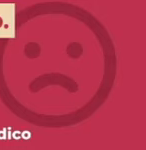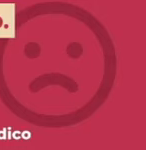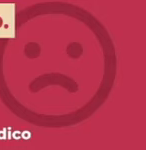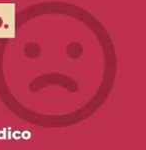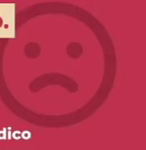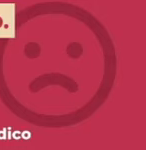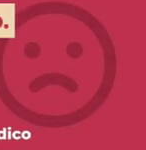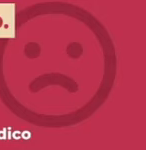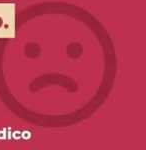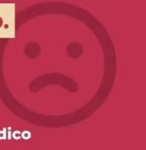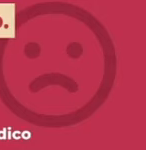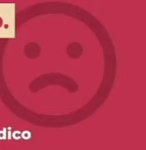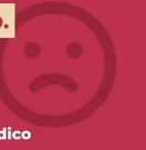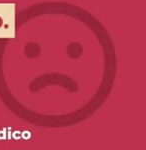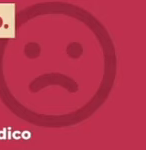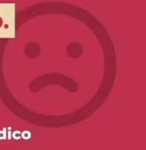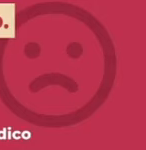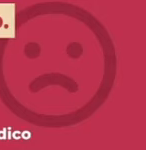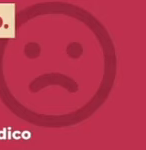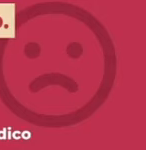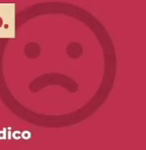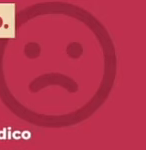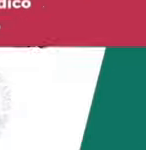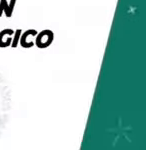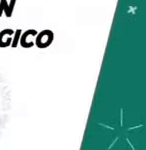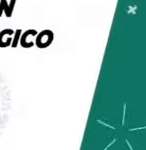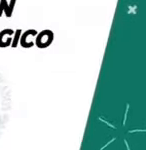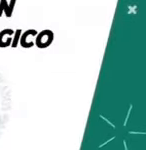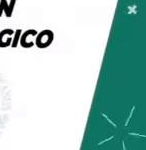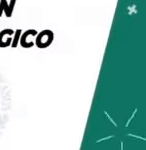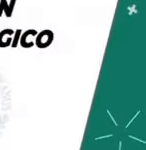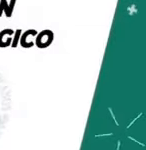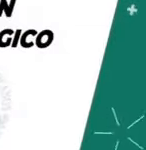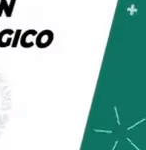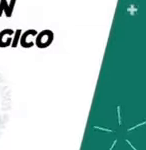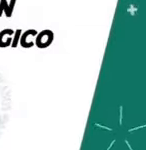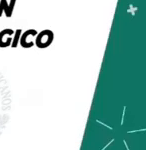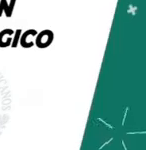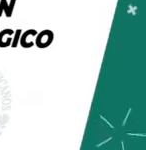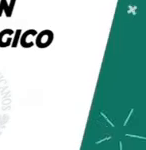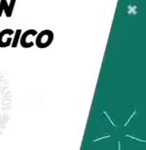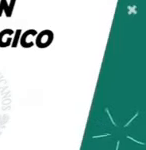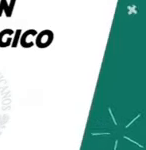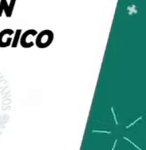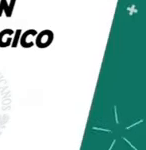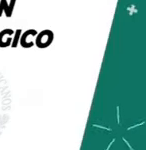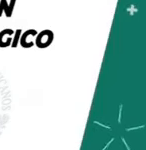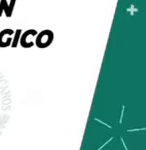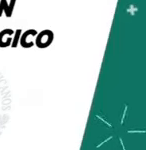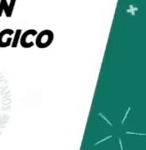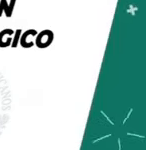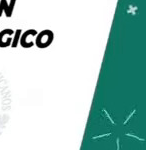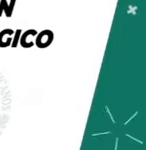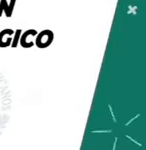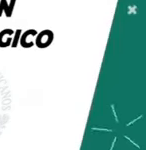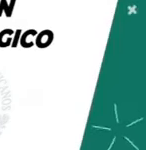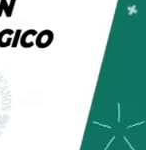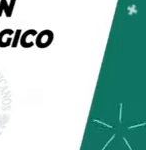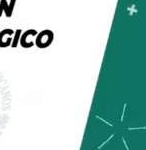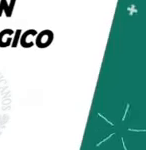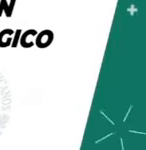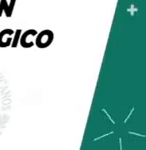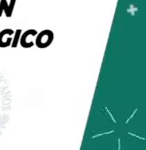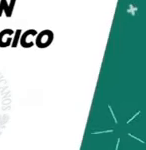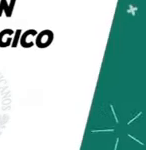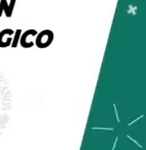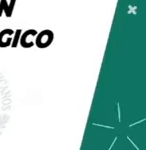médico especialista por cada 1,000 habitantes. Ante esta situación y por iniciativa presidencial, a partir del 27 de